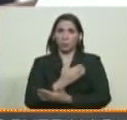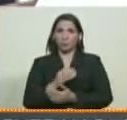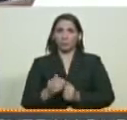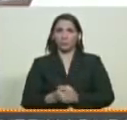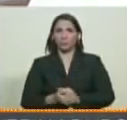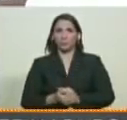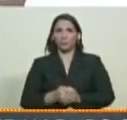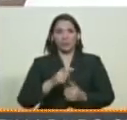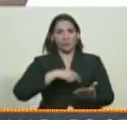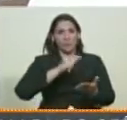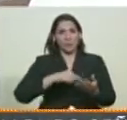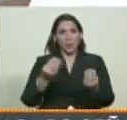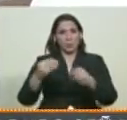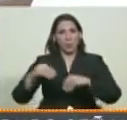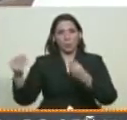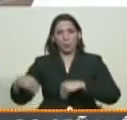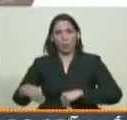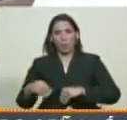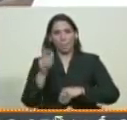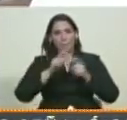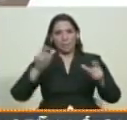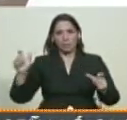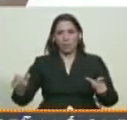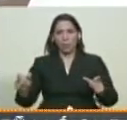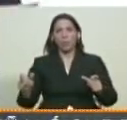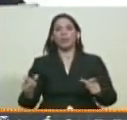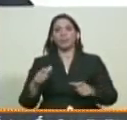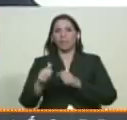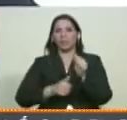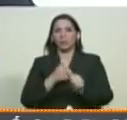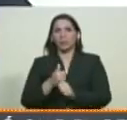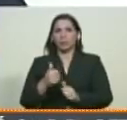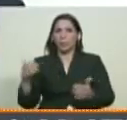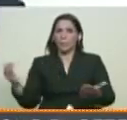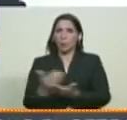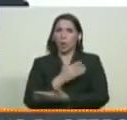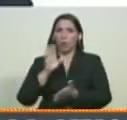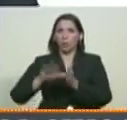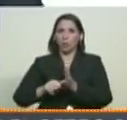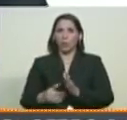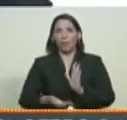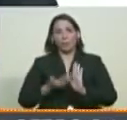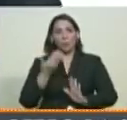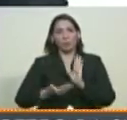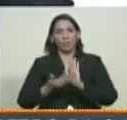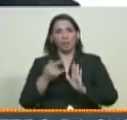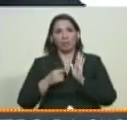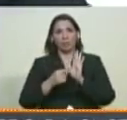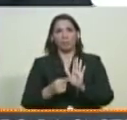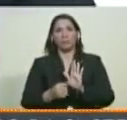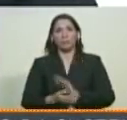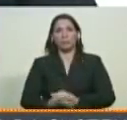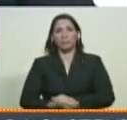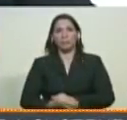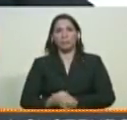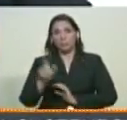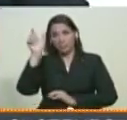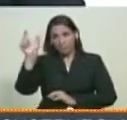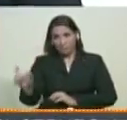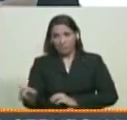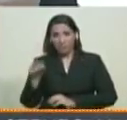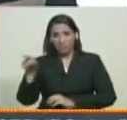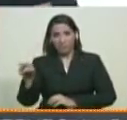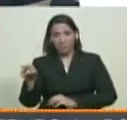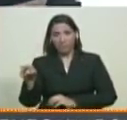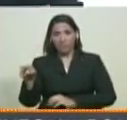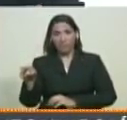con contratista y asociación para delinquir. Es importante destacar que por esta admisión de los